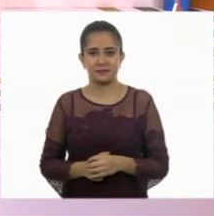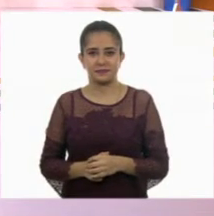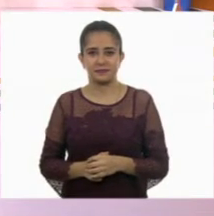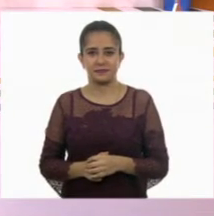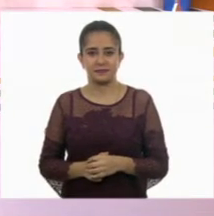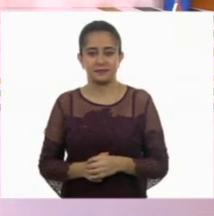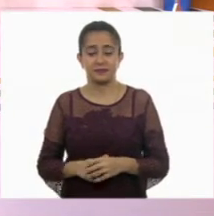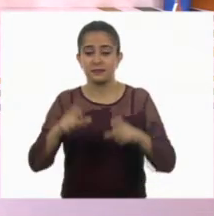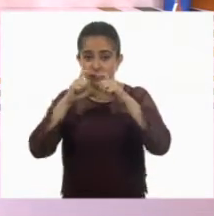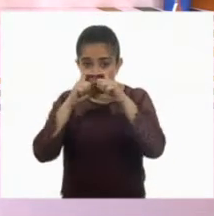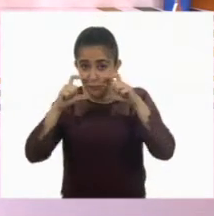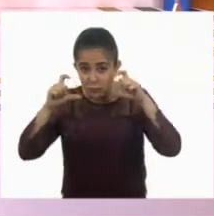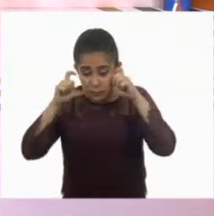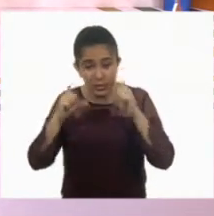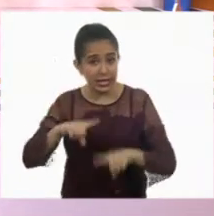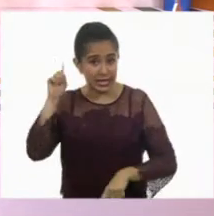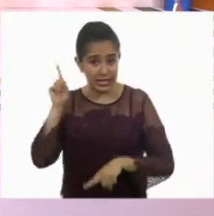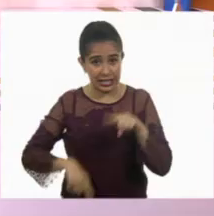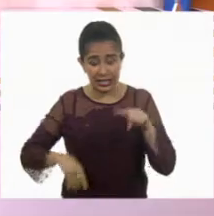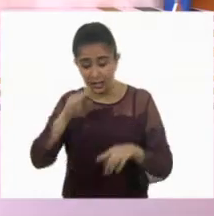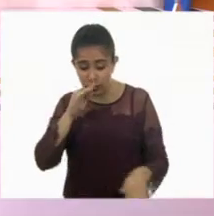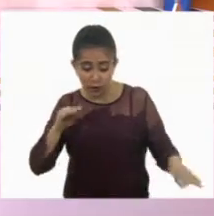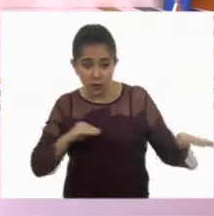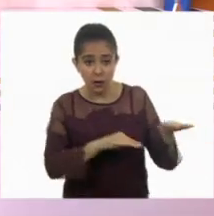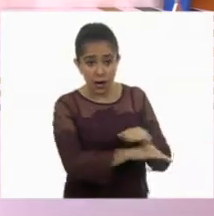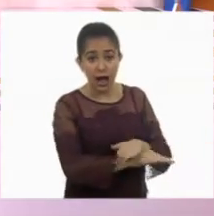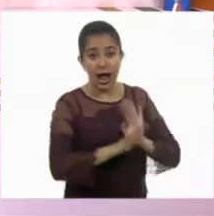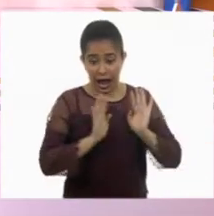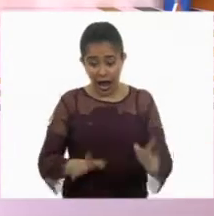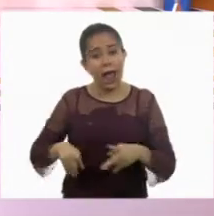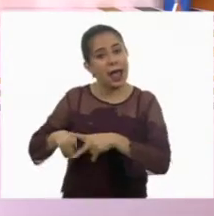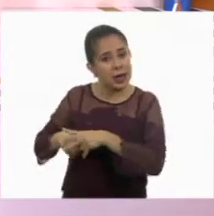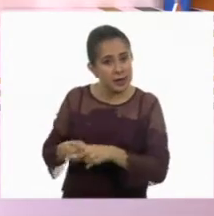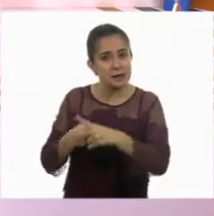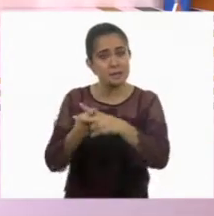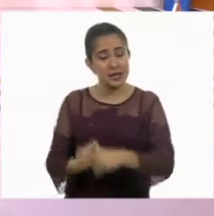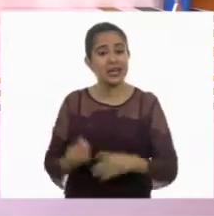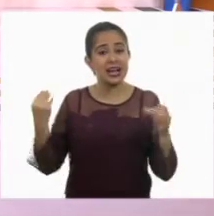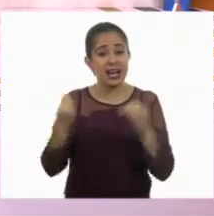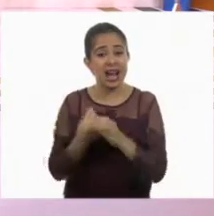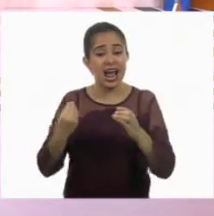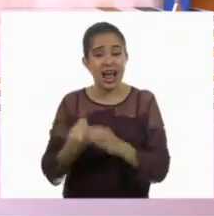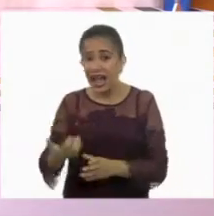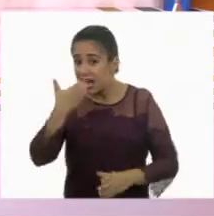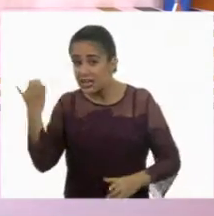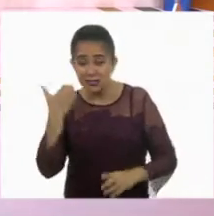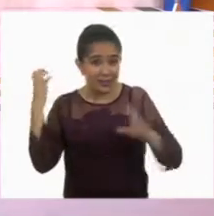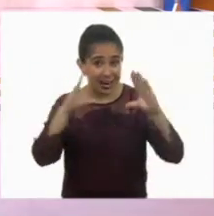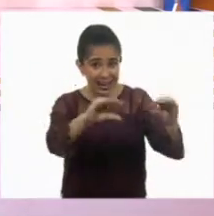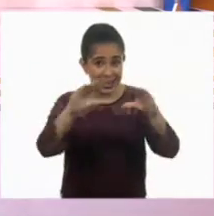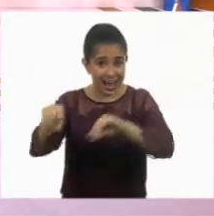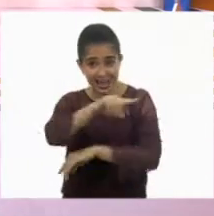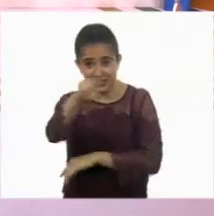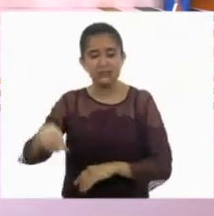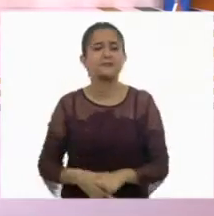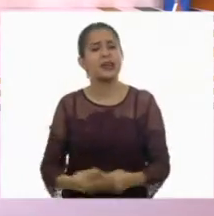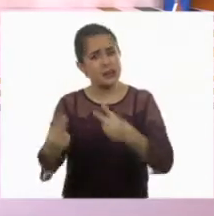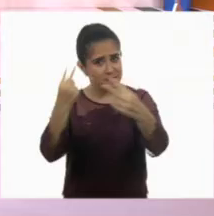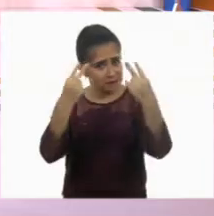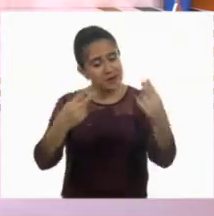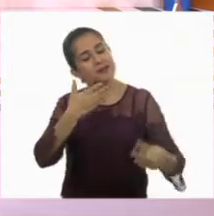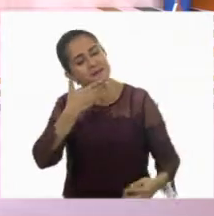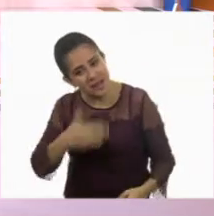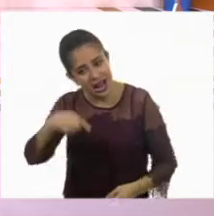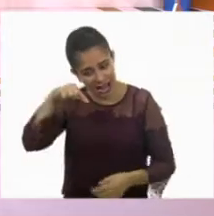Me quito mi cubrebocas para poder iniciar las actividades con ustedes, niñas y niños. Qué bueno que están aquí en Aprende en Casa 2,